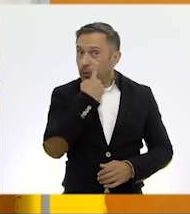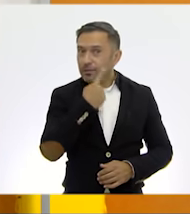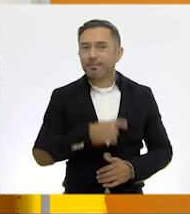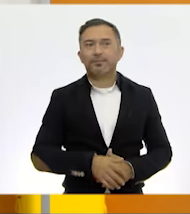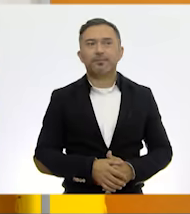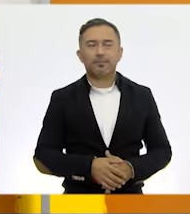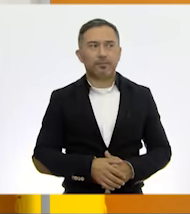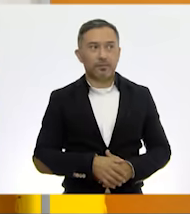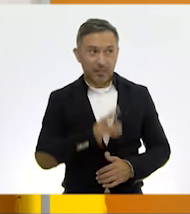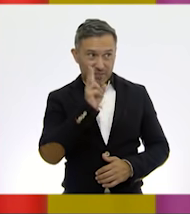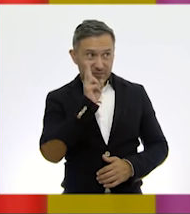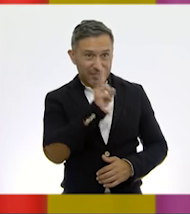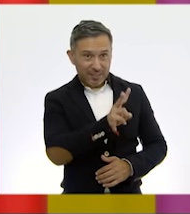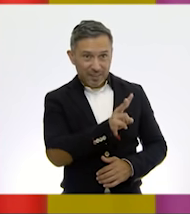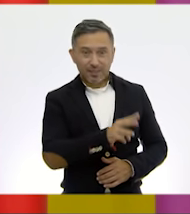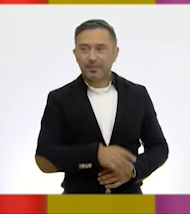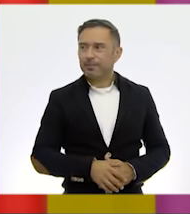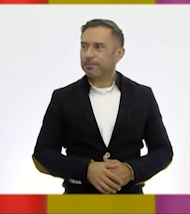Ojos.